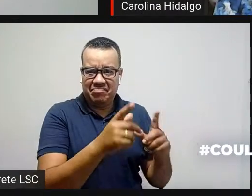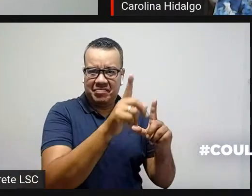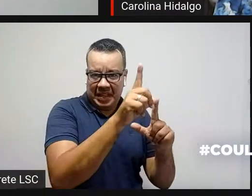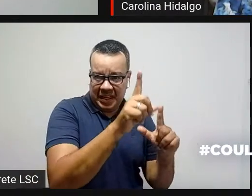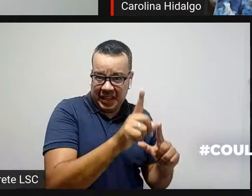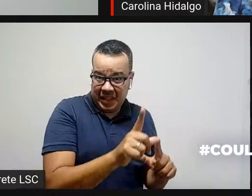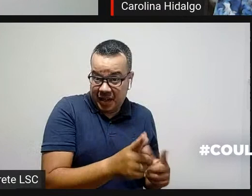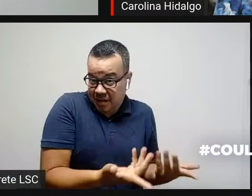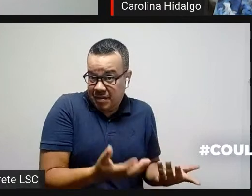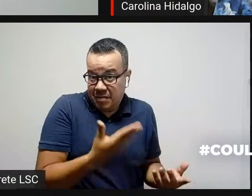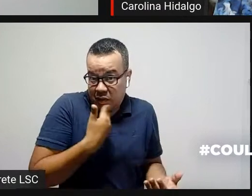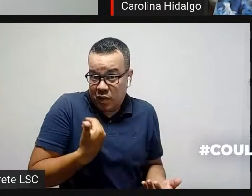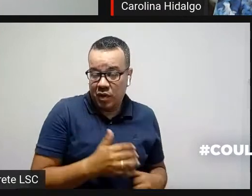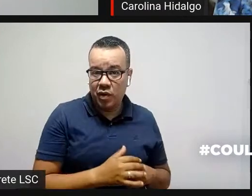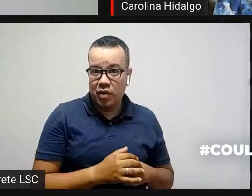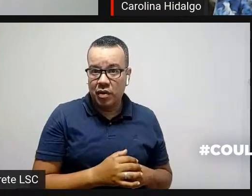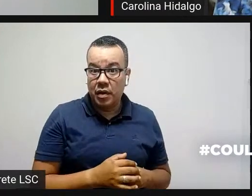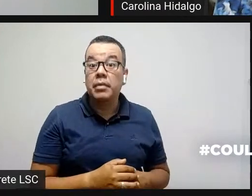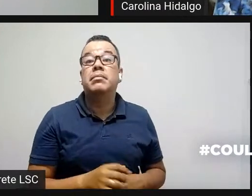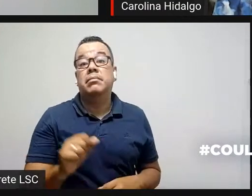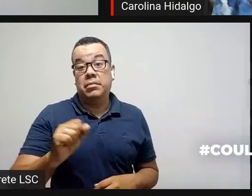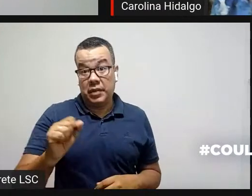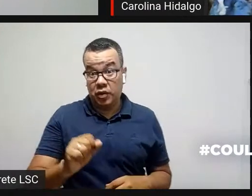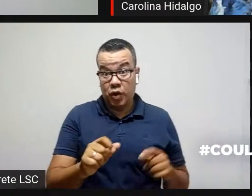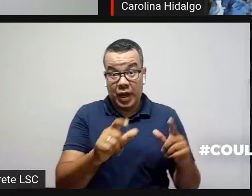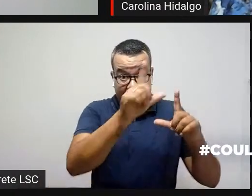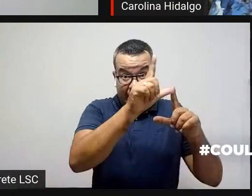Pero las letras están ahí, el mensaje sencillo,